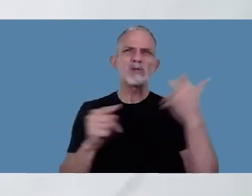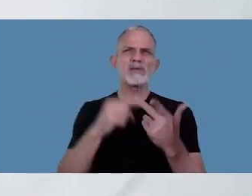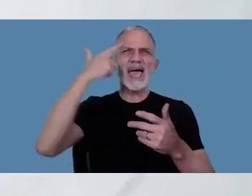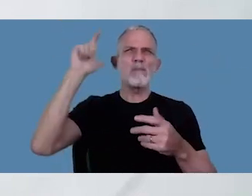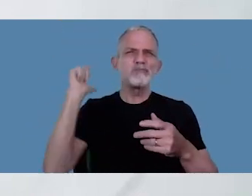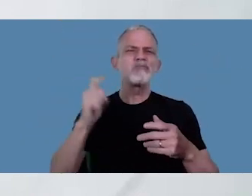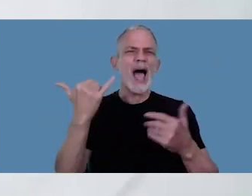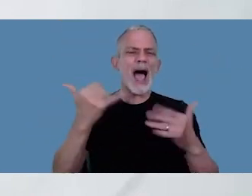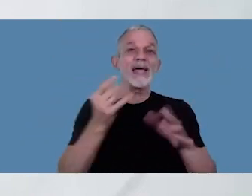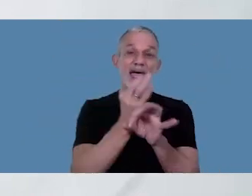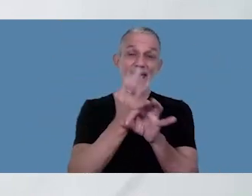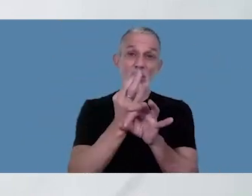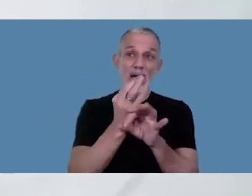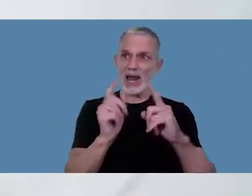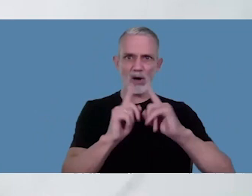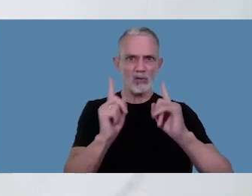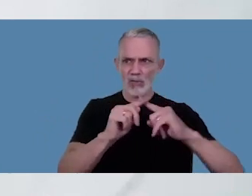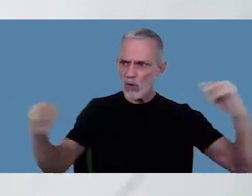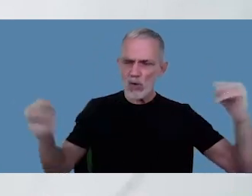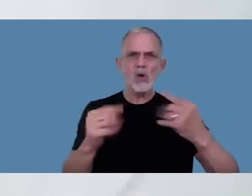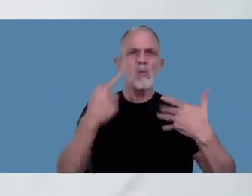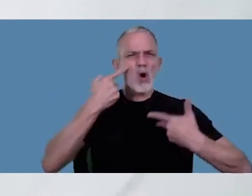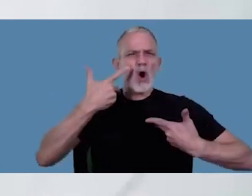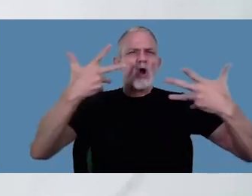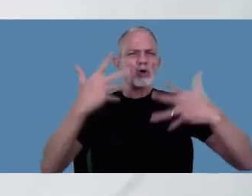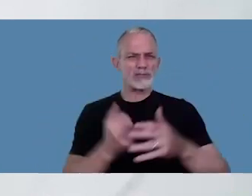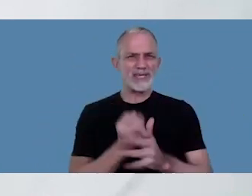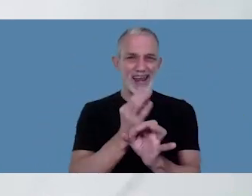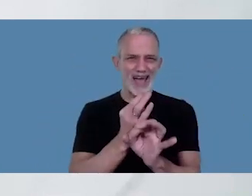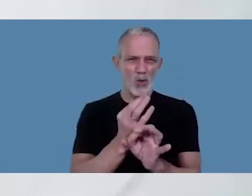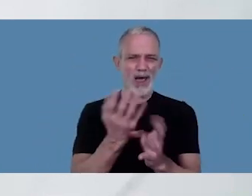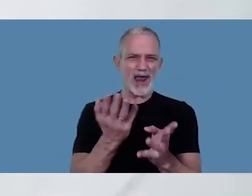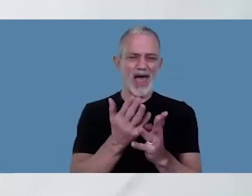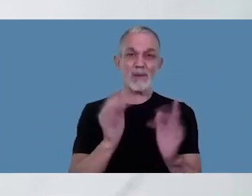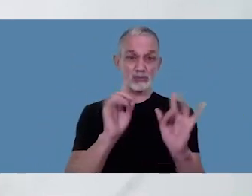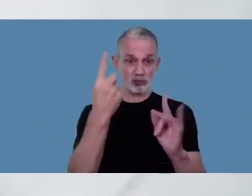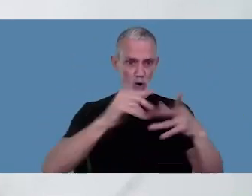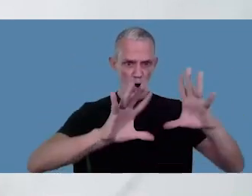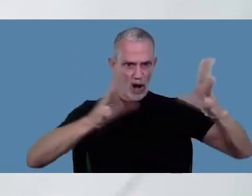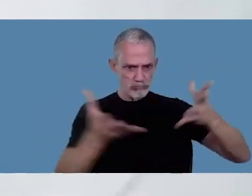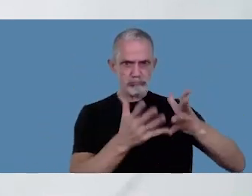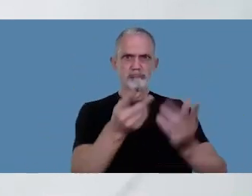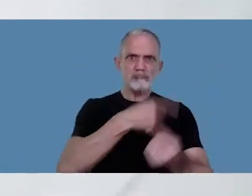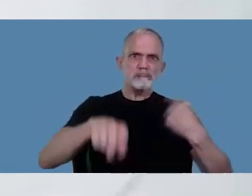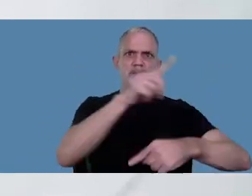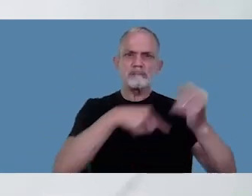Lo de la escuela sustentable es conocido, muy conocido, pero se están haciendo muchísimas